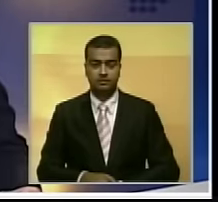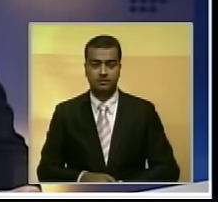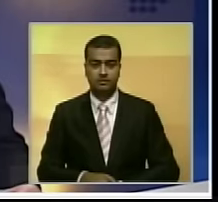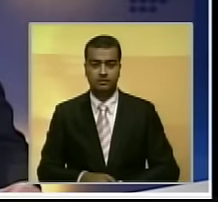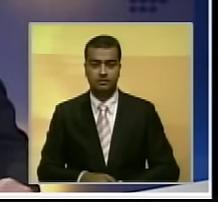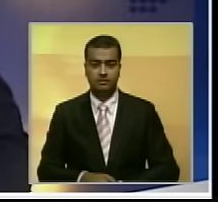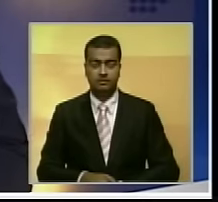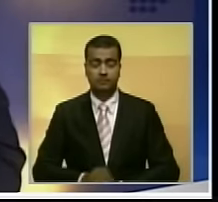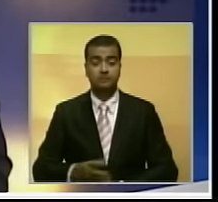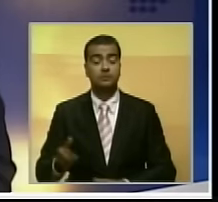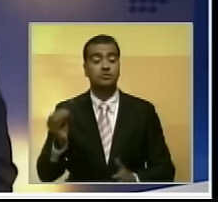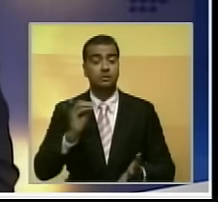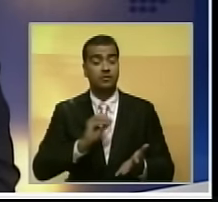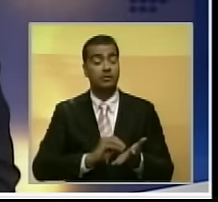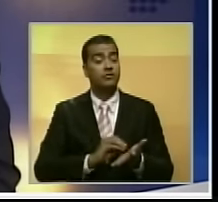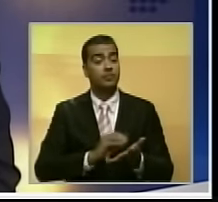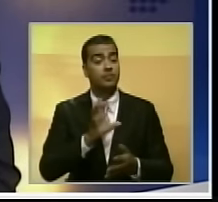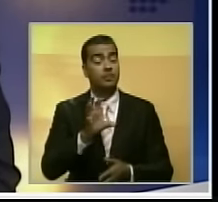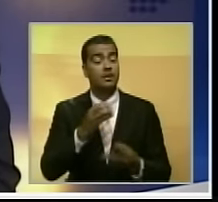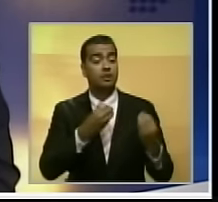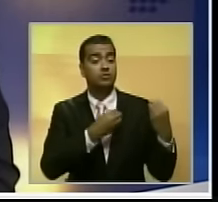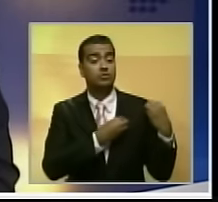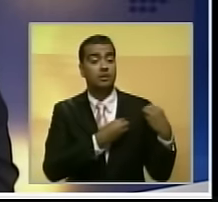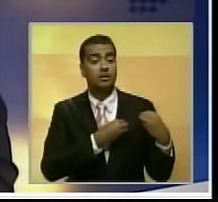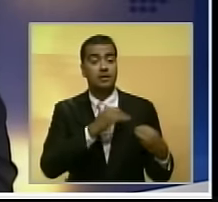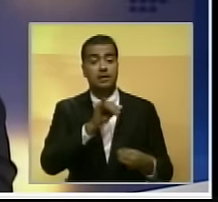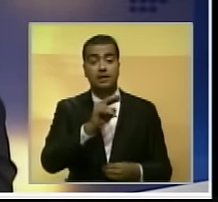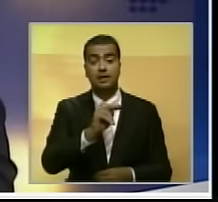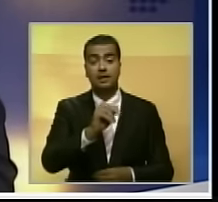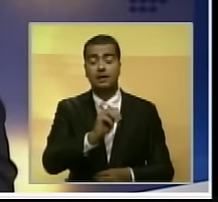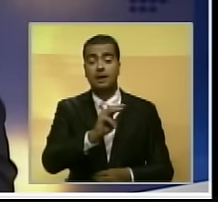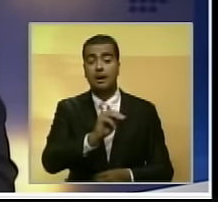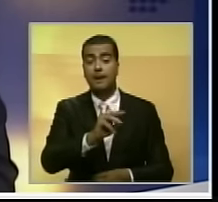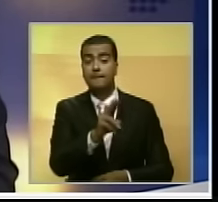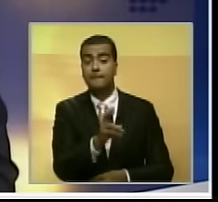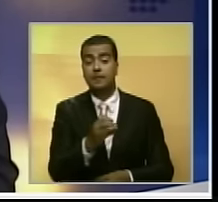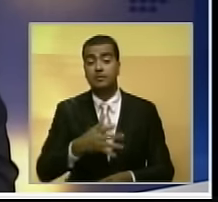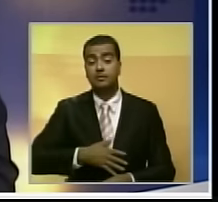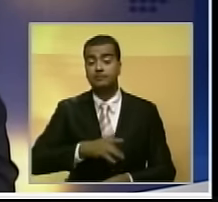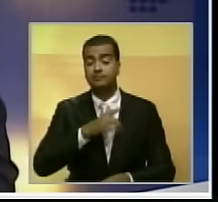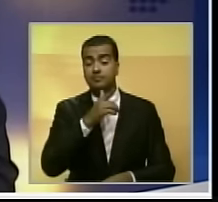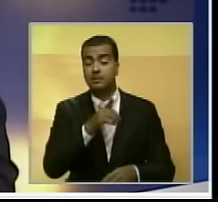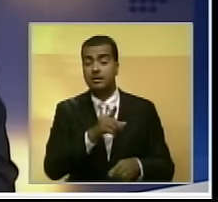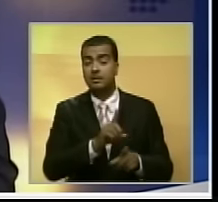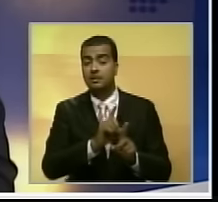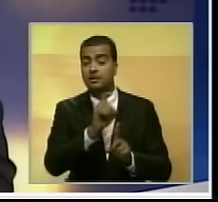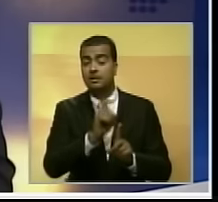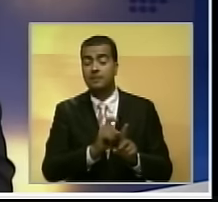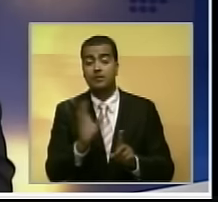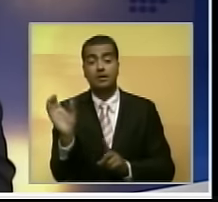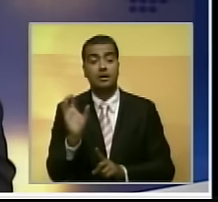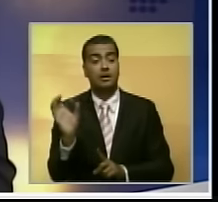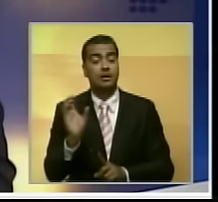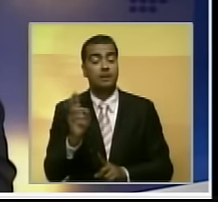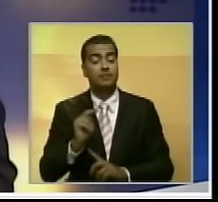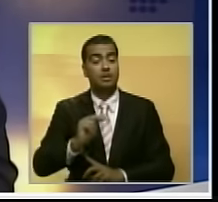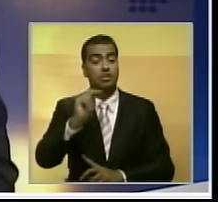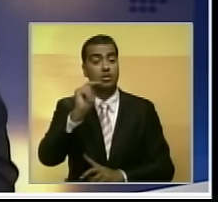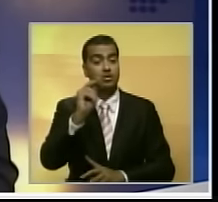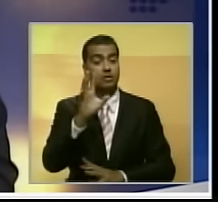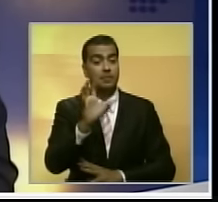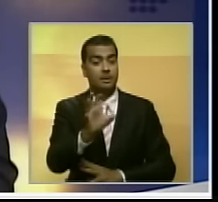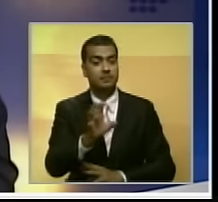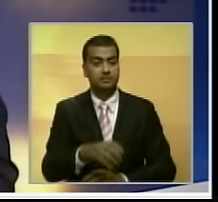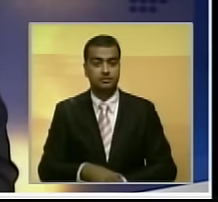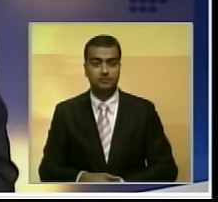Y de regreso aquí en nuestro país, las autoridades del INAMEG informaron sobre posible mal tiempo en las próximas horas en Caracas y al norte del país. Desde la sede